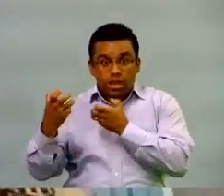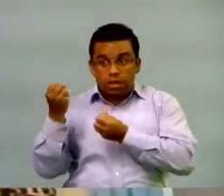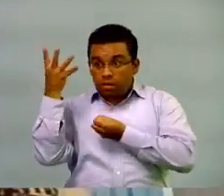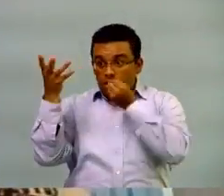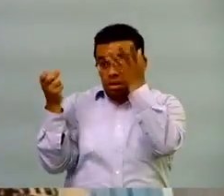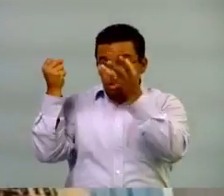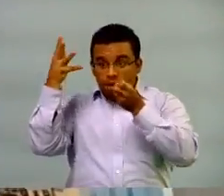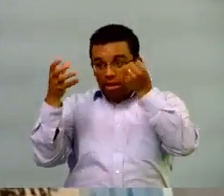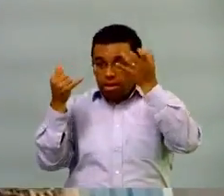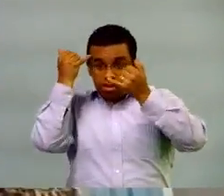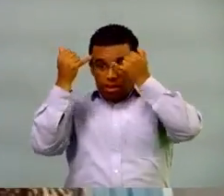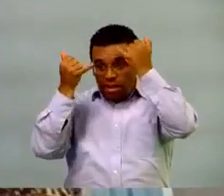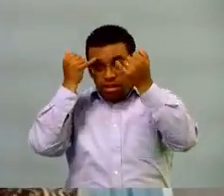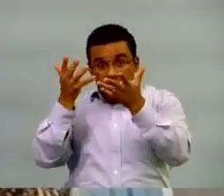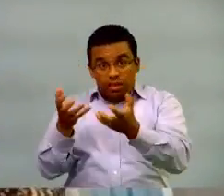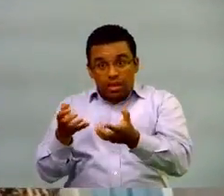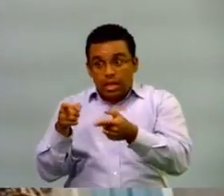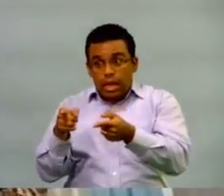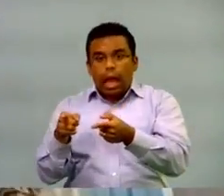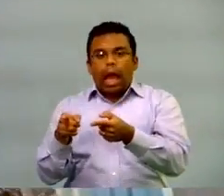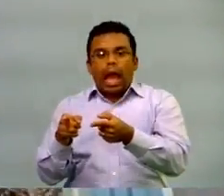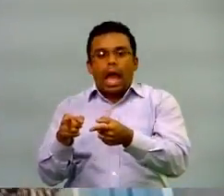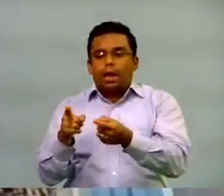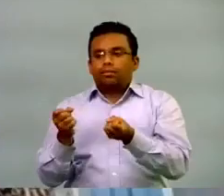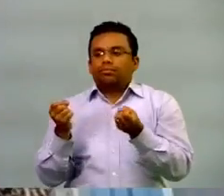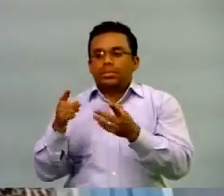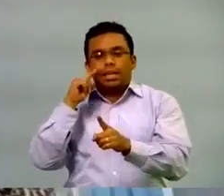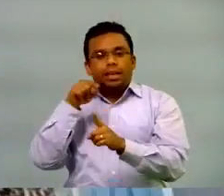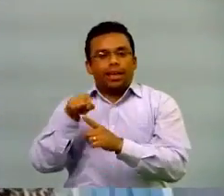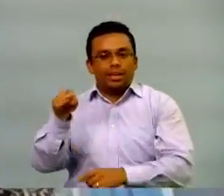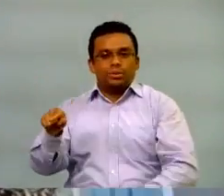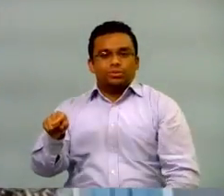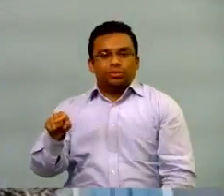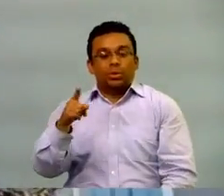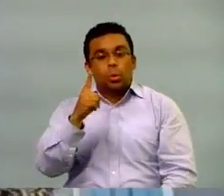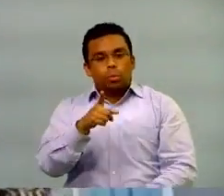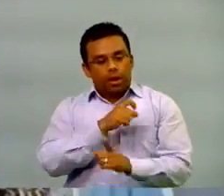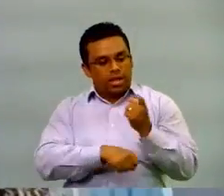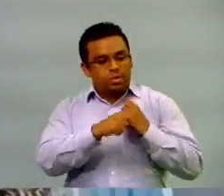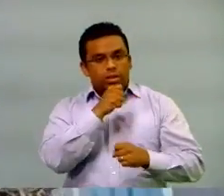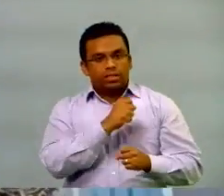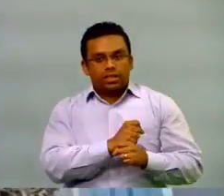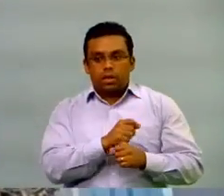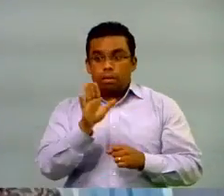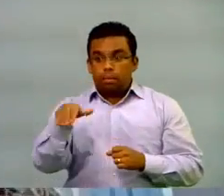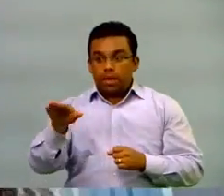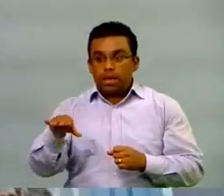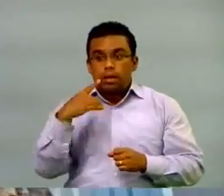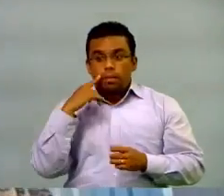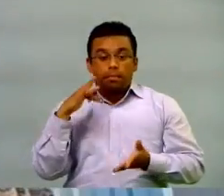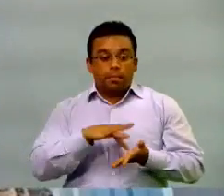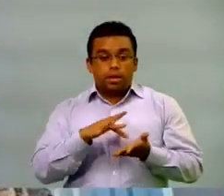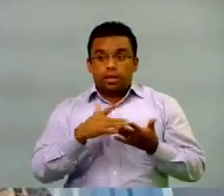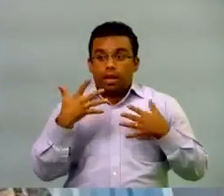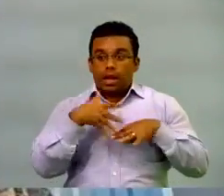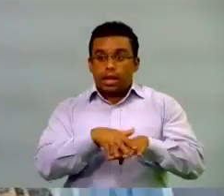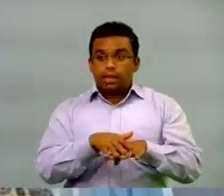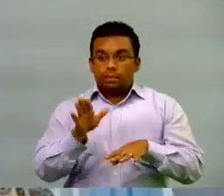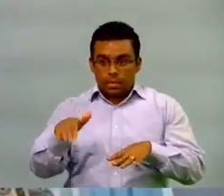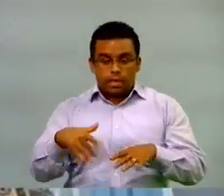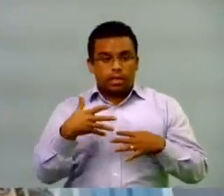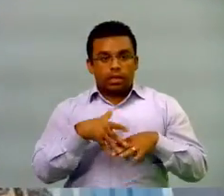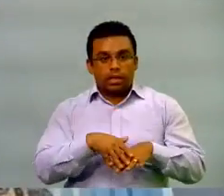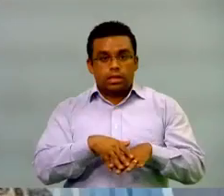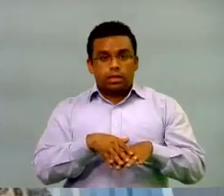Digital el año pasado, en noviembre del año pasado, y que lo llevamos, ¿cierto?, a participar en la red. A través